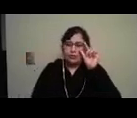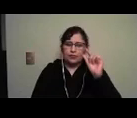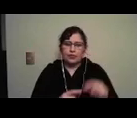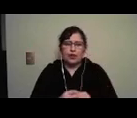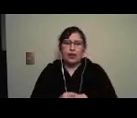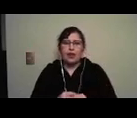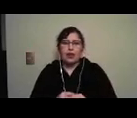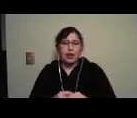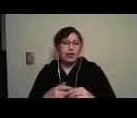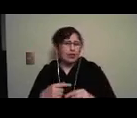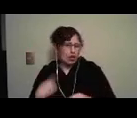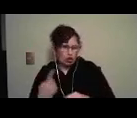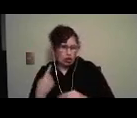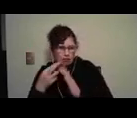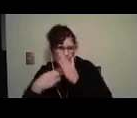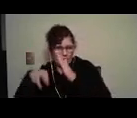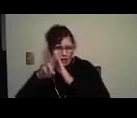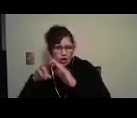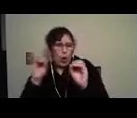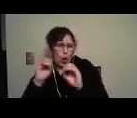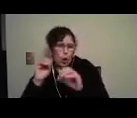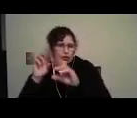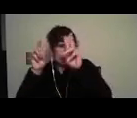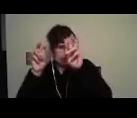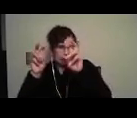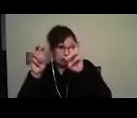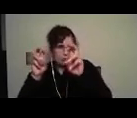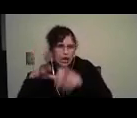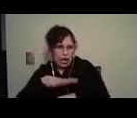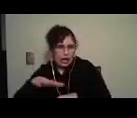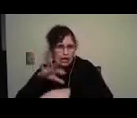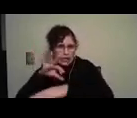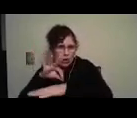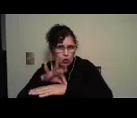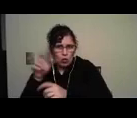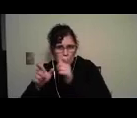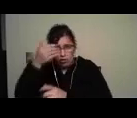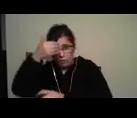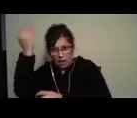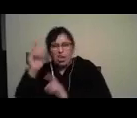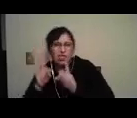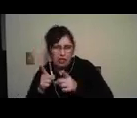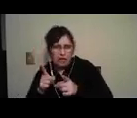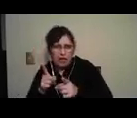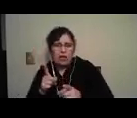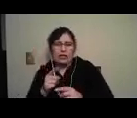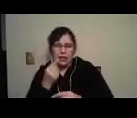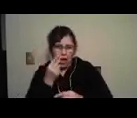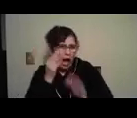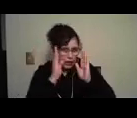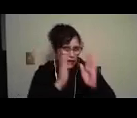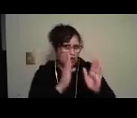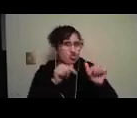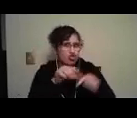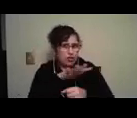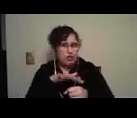la rehabilitación y a la salud en general debemos de tener siempre presente, ya, porque ninguna persona o sea,